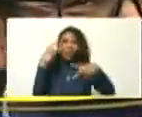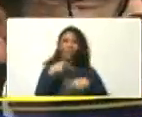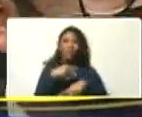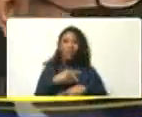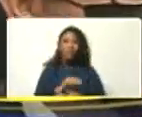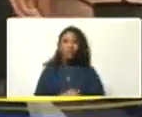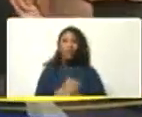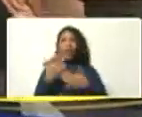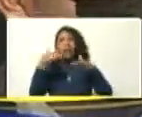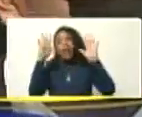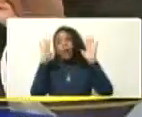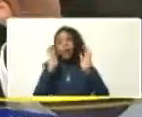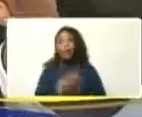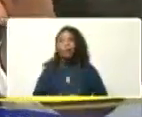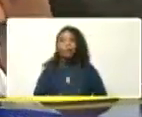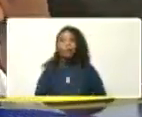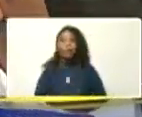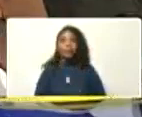Naguará.